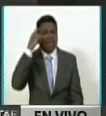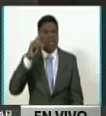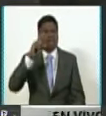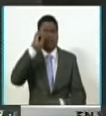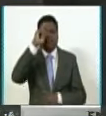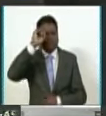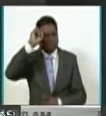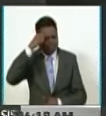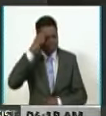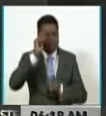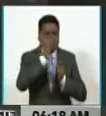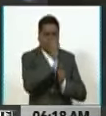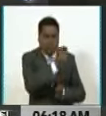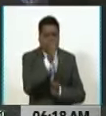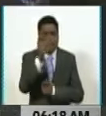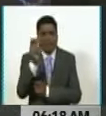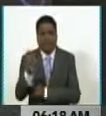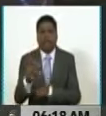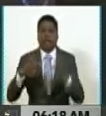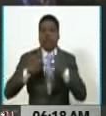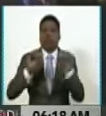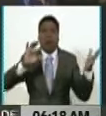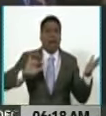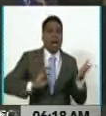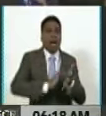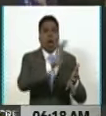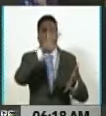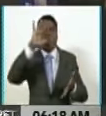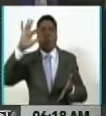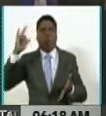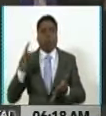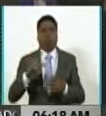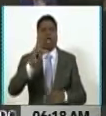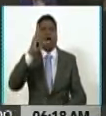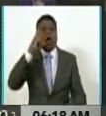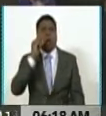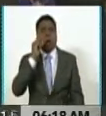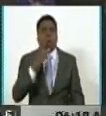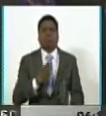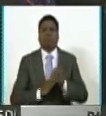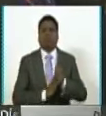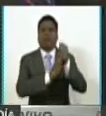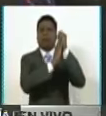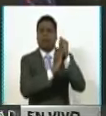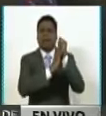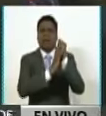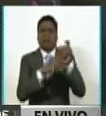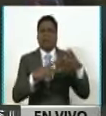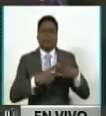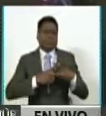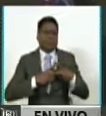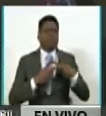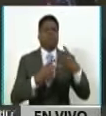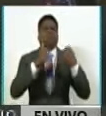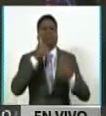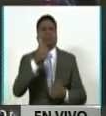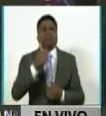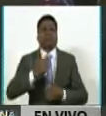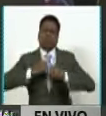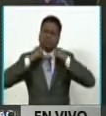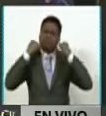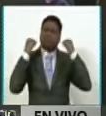reconocer las glorias de ese hombre, el liderazgo de ese hombre, la valentía y el coraje